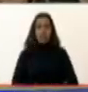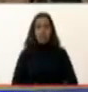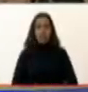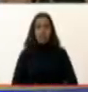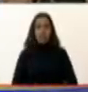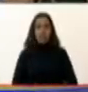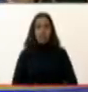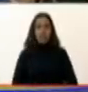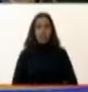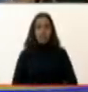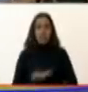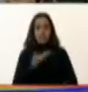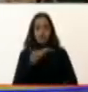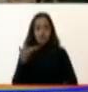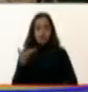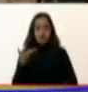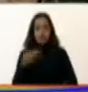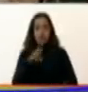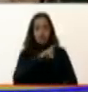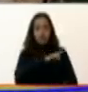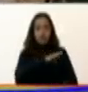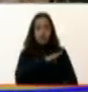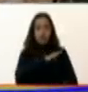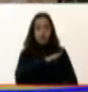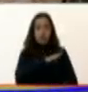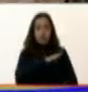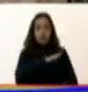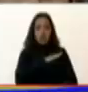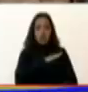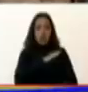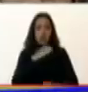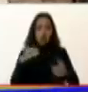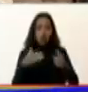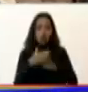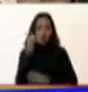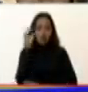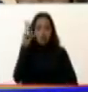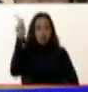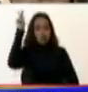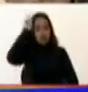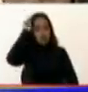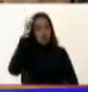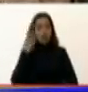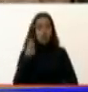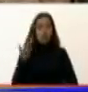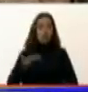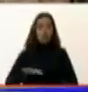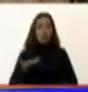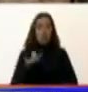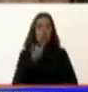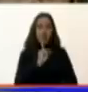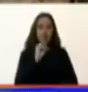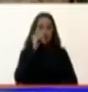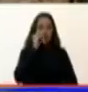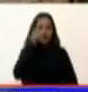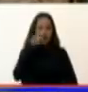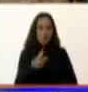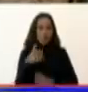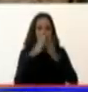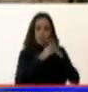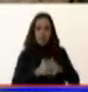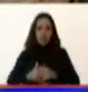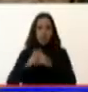cosa. Ustedes tuvieron el Congreso de los Indígenas, muy importante. Hay un hombre en Estados